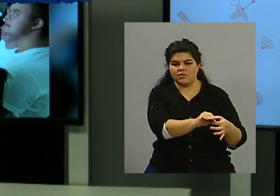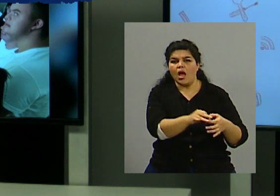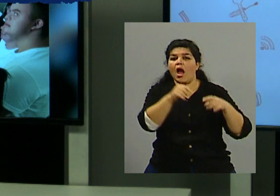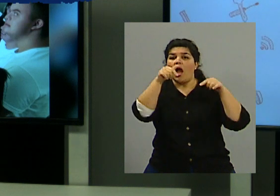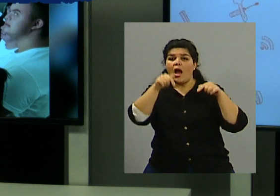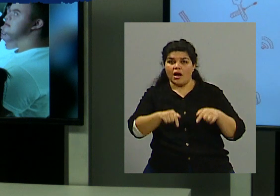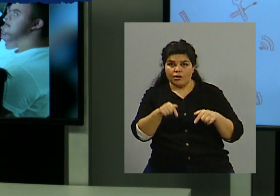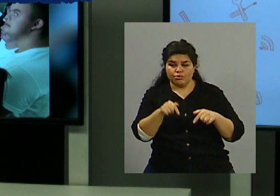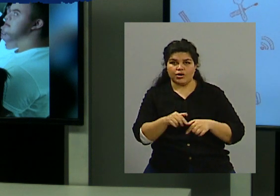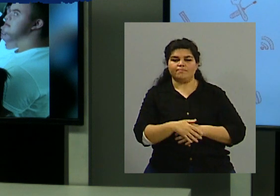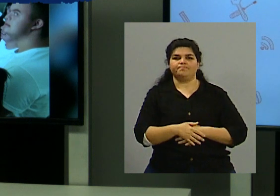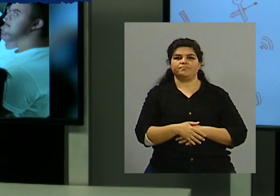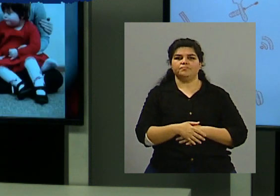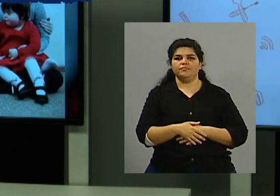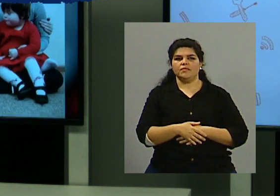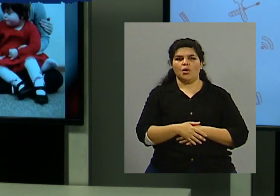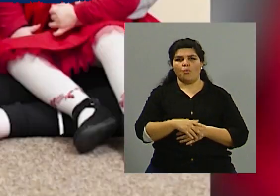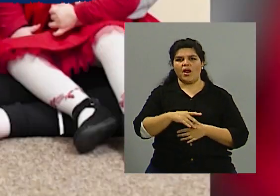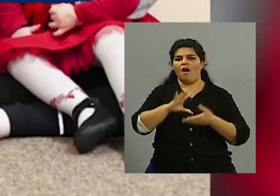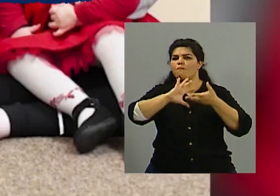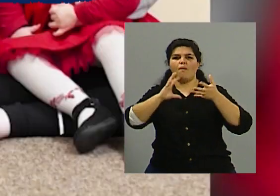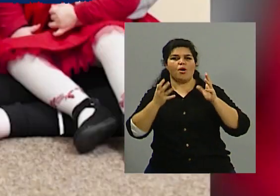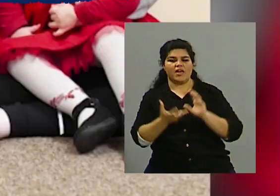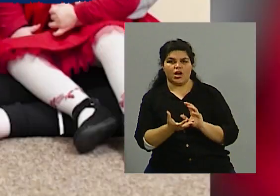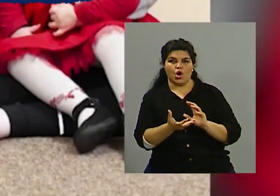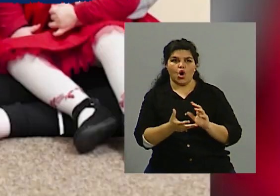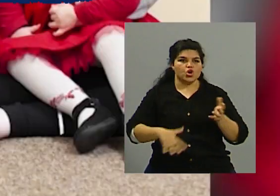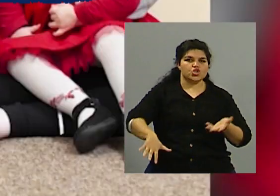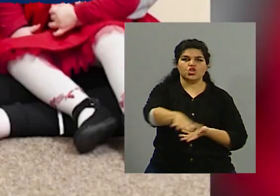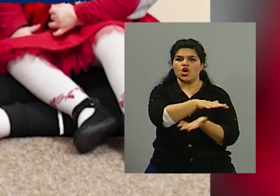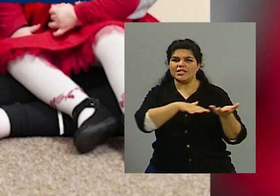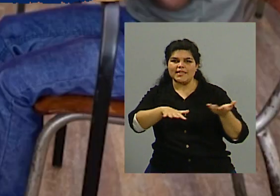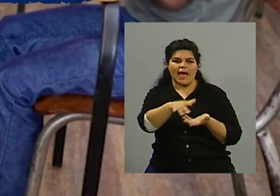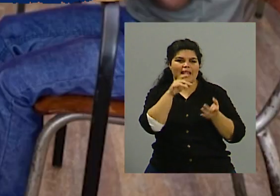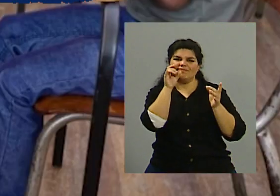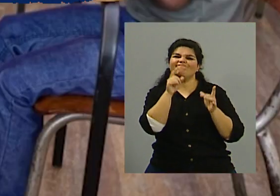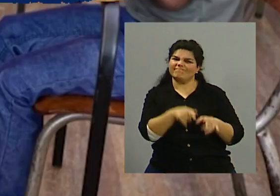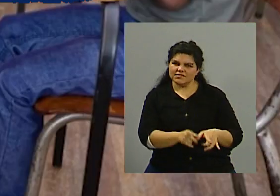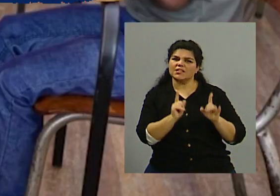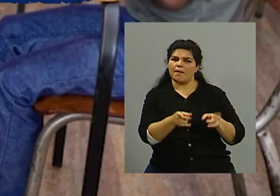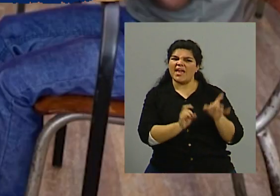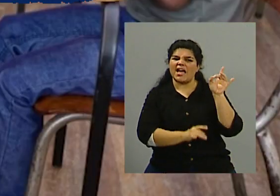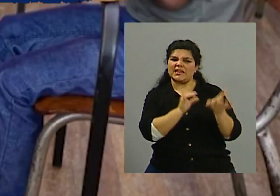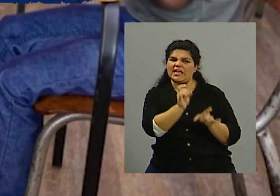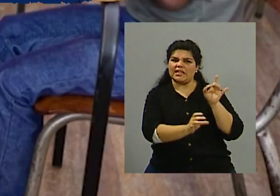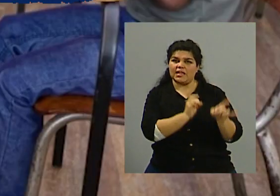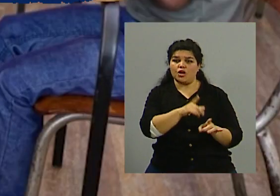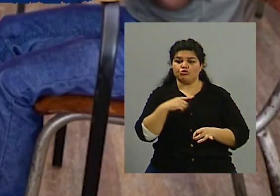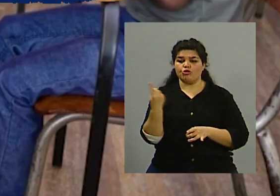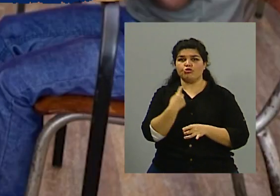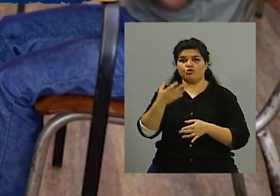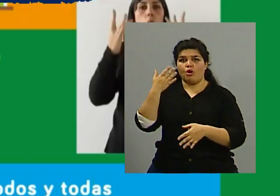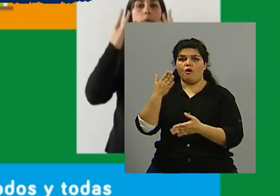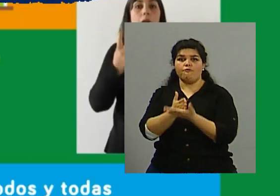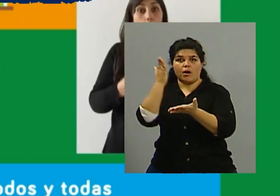discutido y nosotros desde la facultad nos posicionamos en un modelo biopsicosocial, entendiendo que la discapacidad